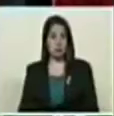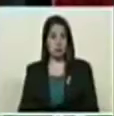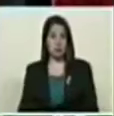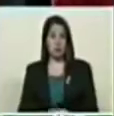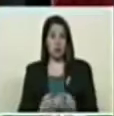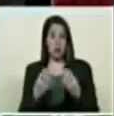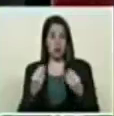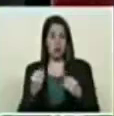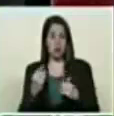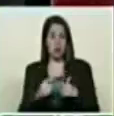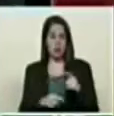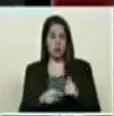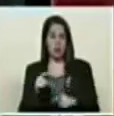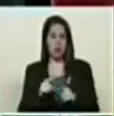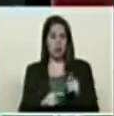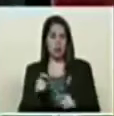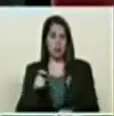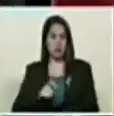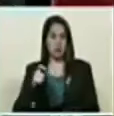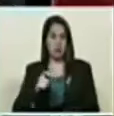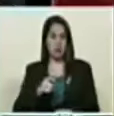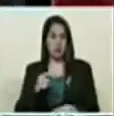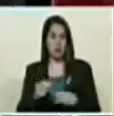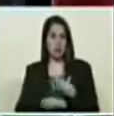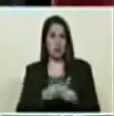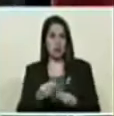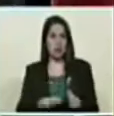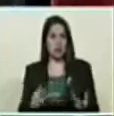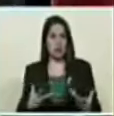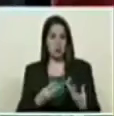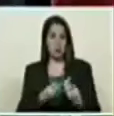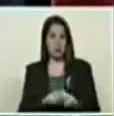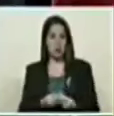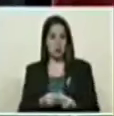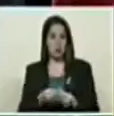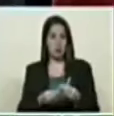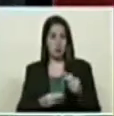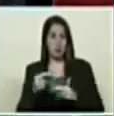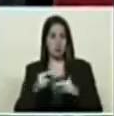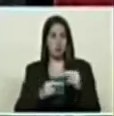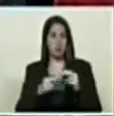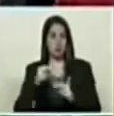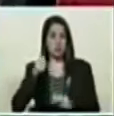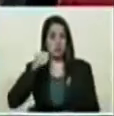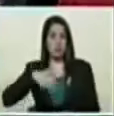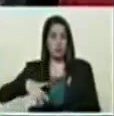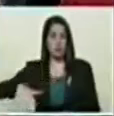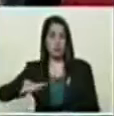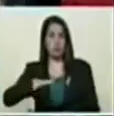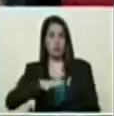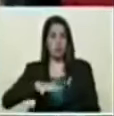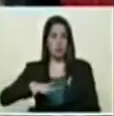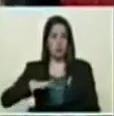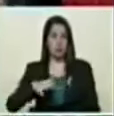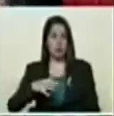Son muchas cosas por hacer para consolidar las obras públicas, el transporte.